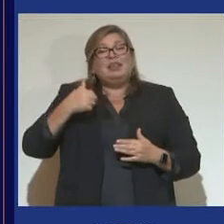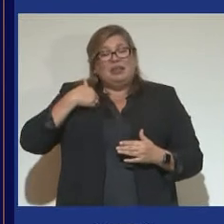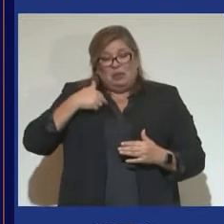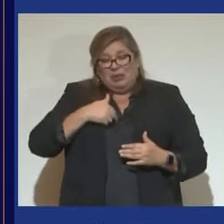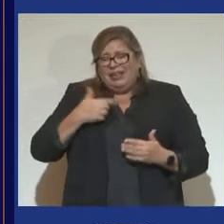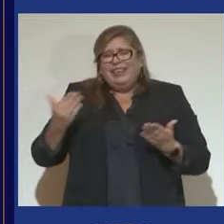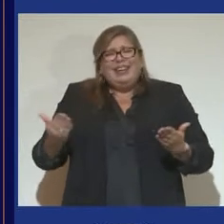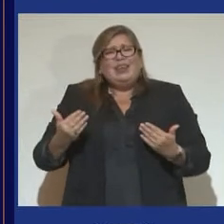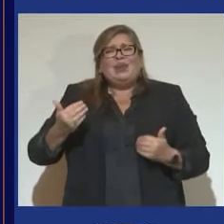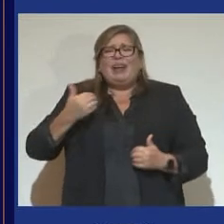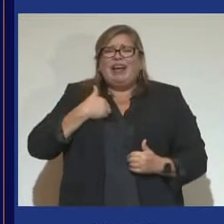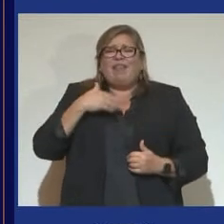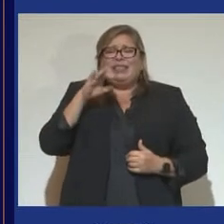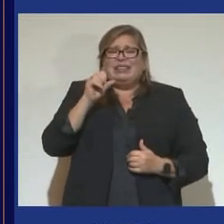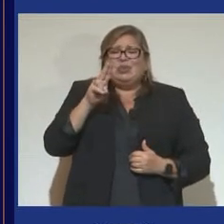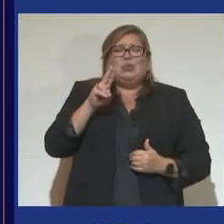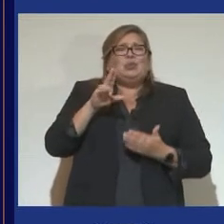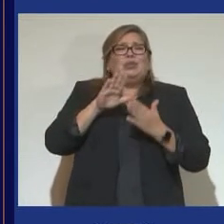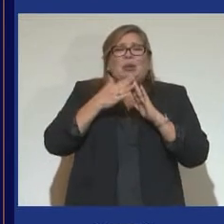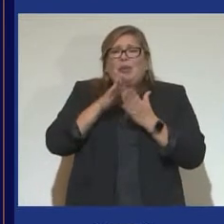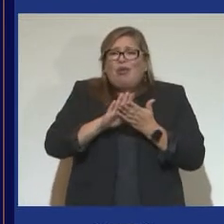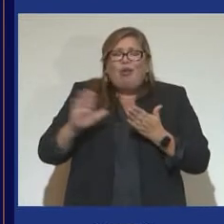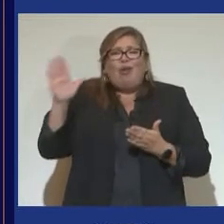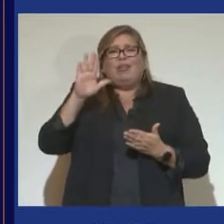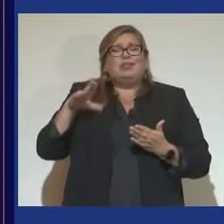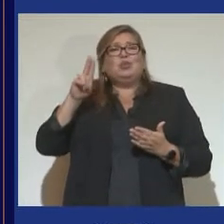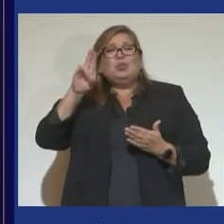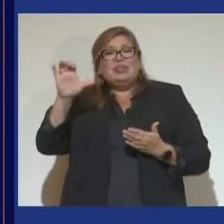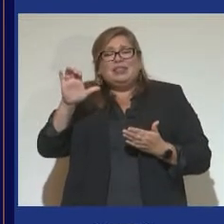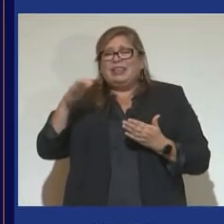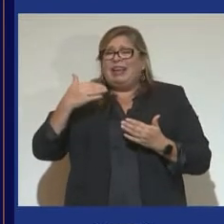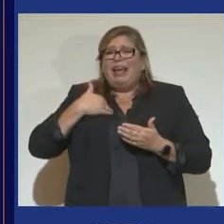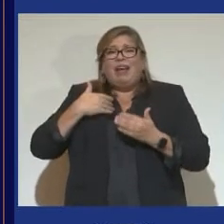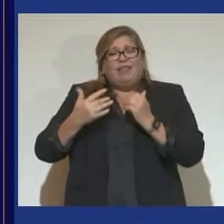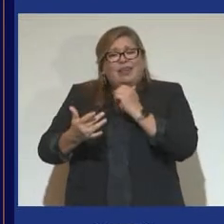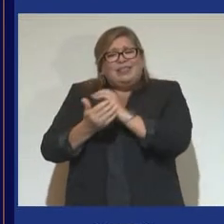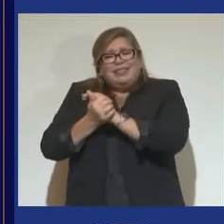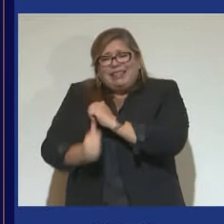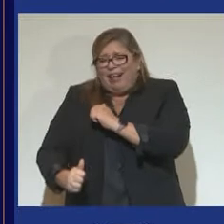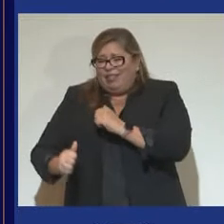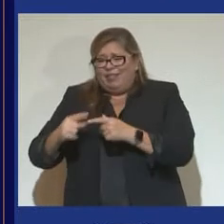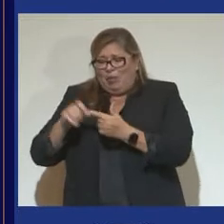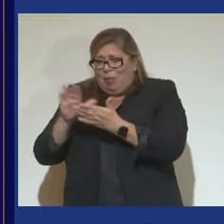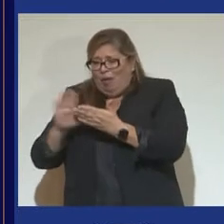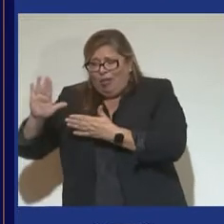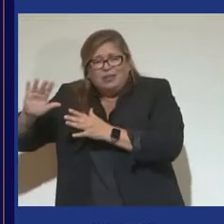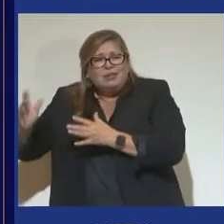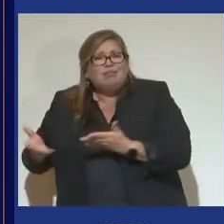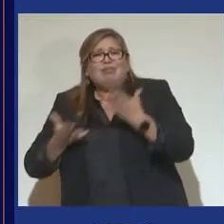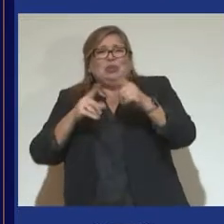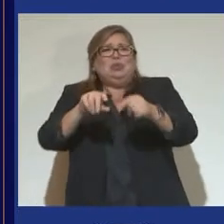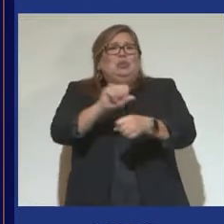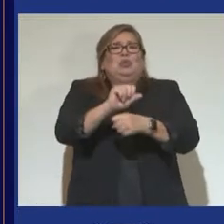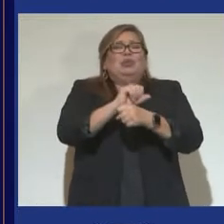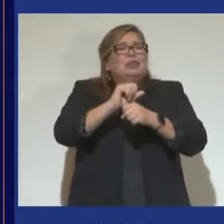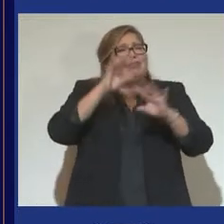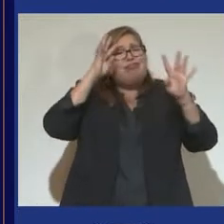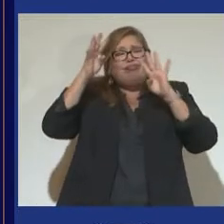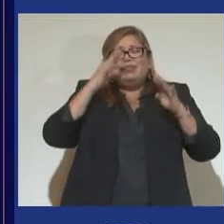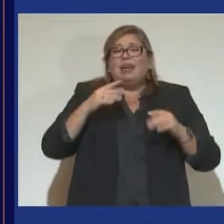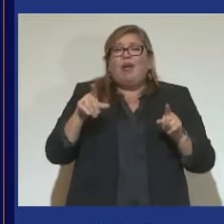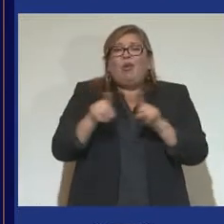solamente está este sistema de ir de la universidad al puesto de trabajo pero también instituciones de investigación también